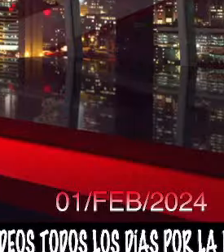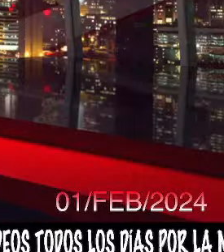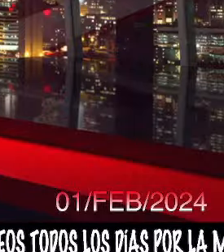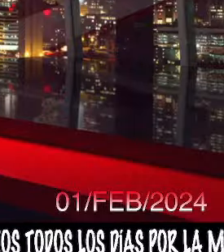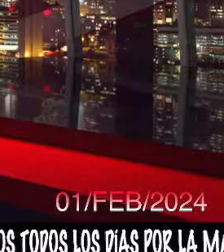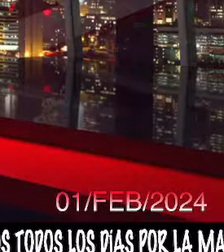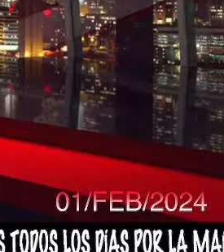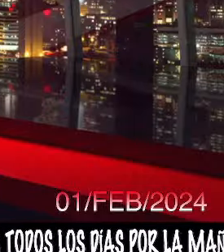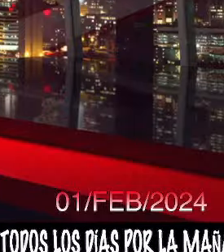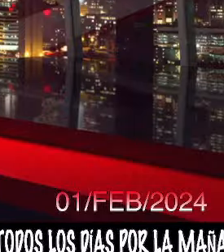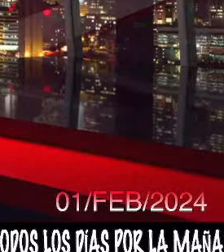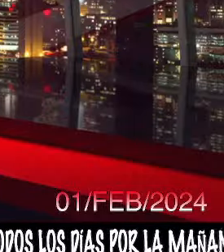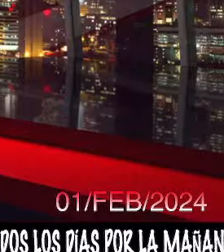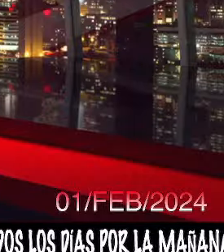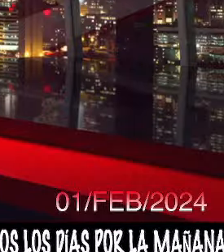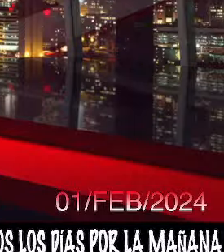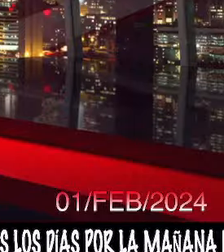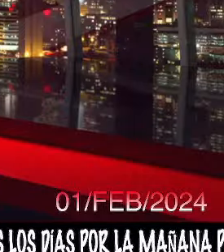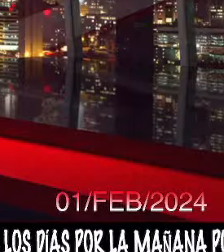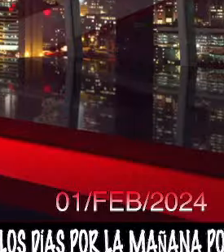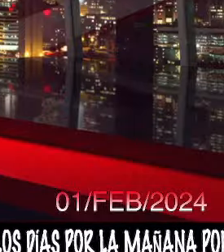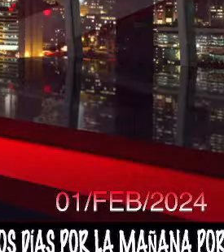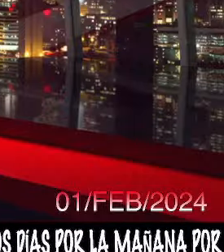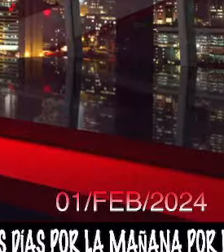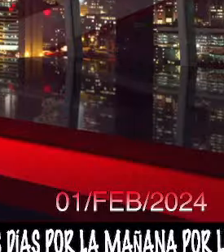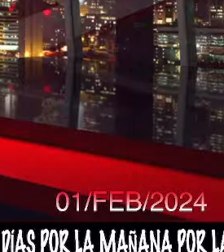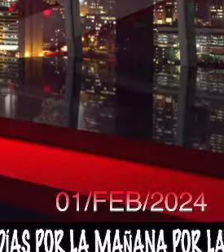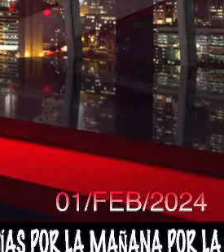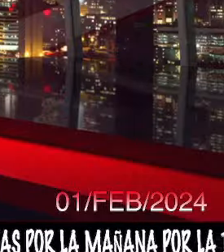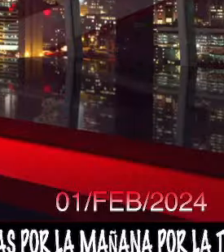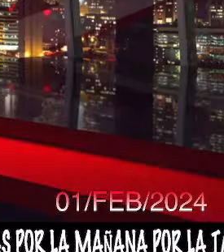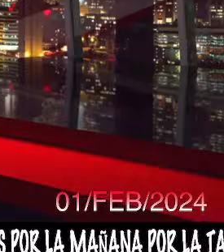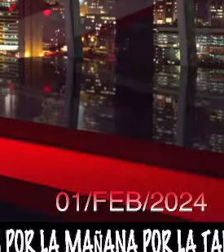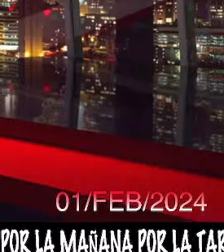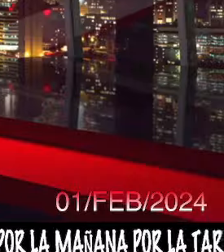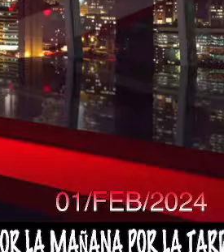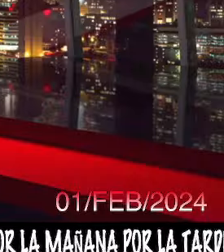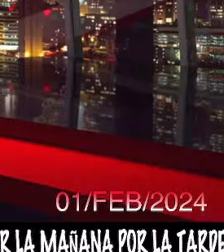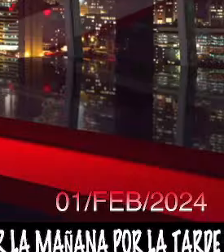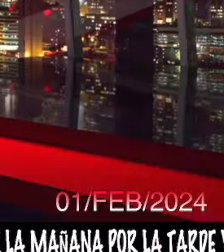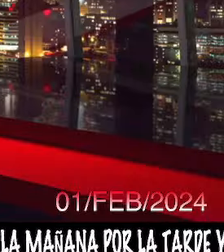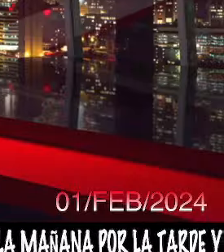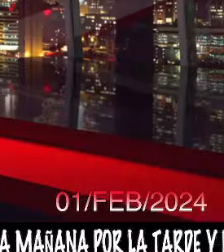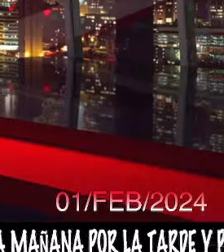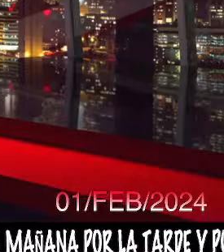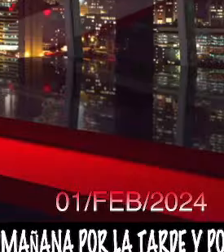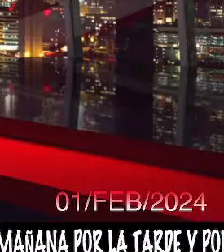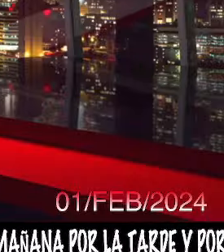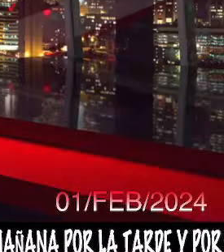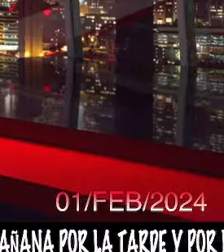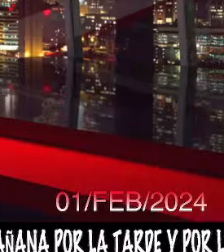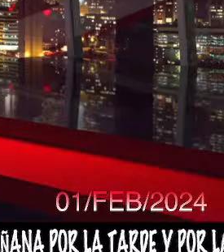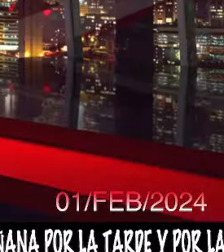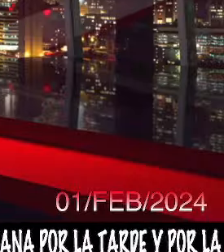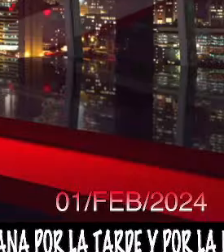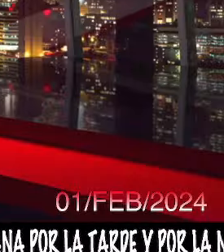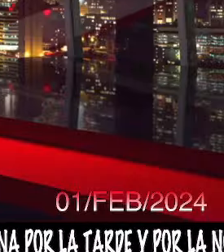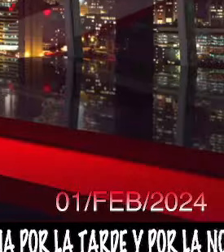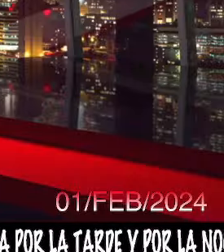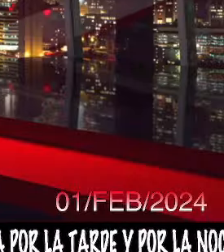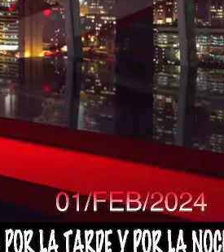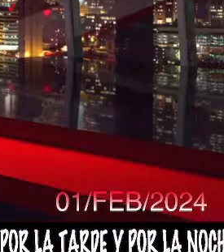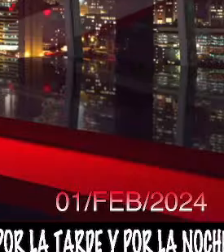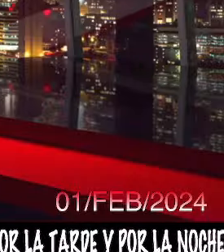a Mario Yergo, diciendo que el presidente no está haciendo bien las cosas, que hay muchísima delincuencia. Y después vino Eurípides Flores,